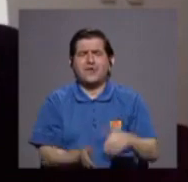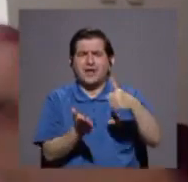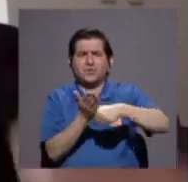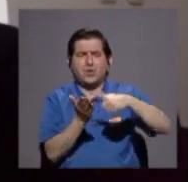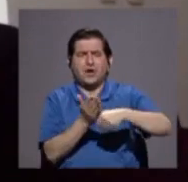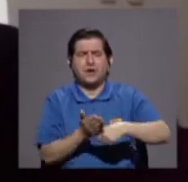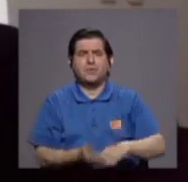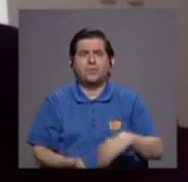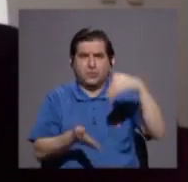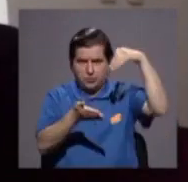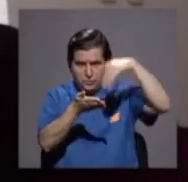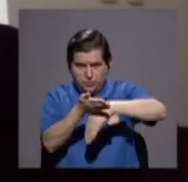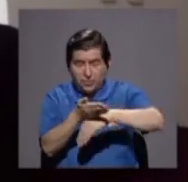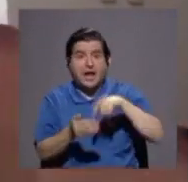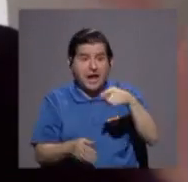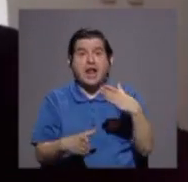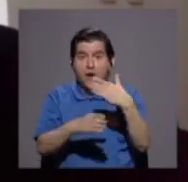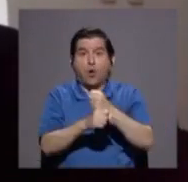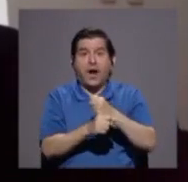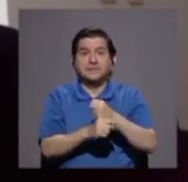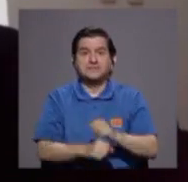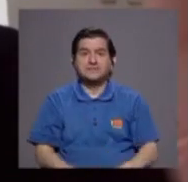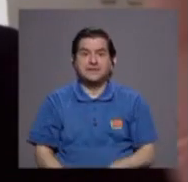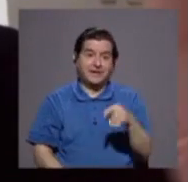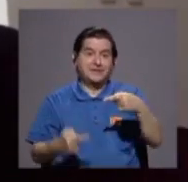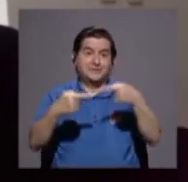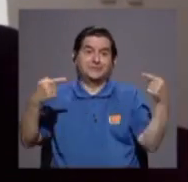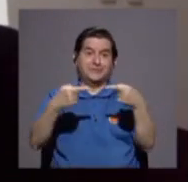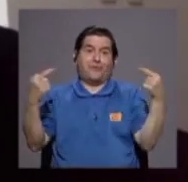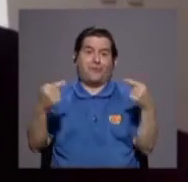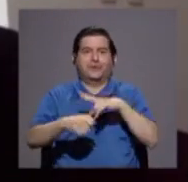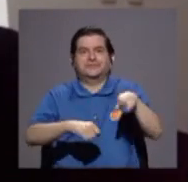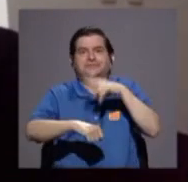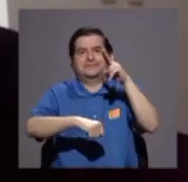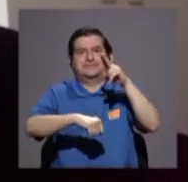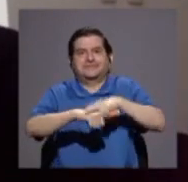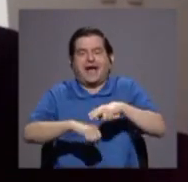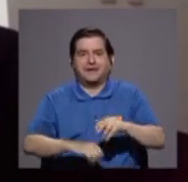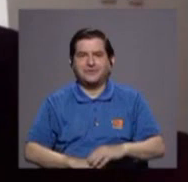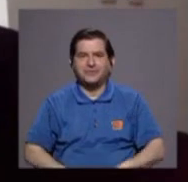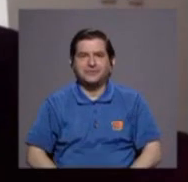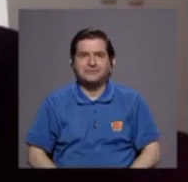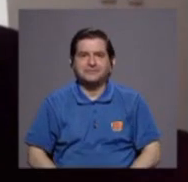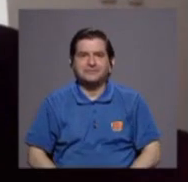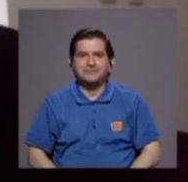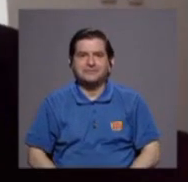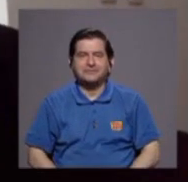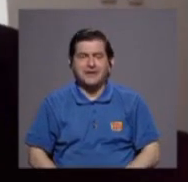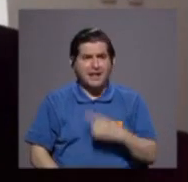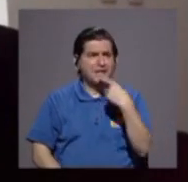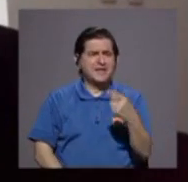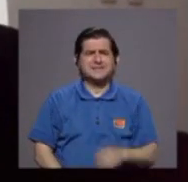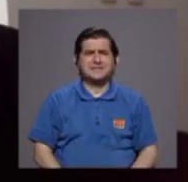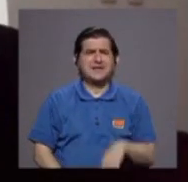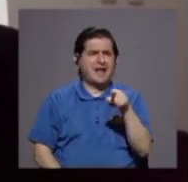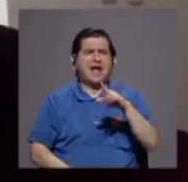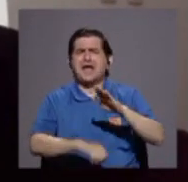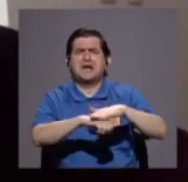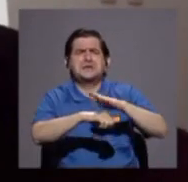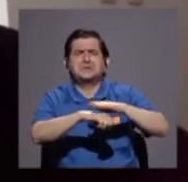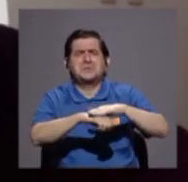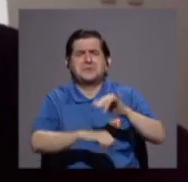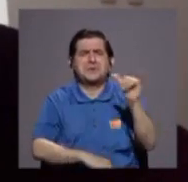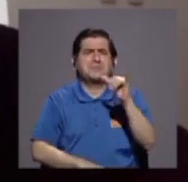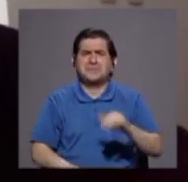postales, a pesar de que él vota por correo, que son esas de las contradicciones muy frecuentes en él, diciendo que eso se presta